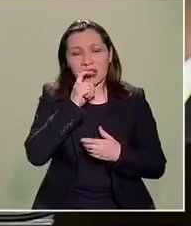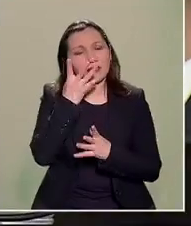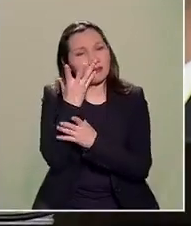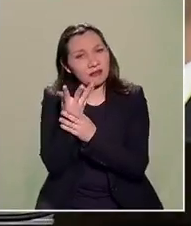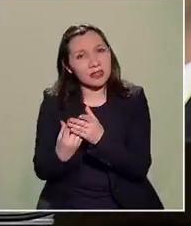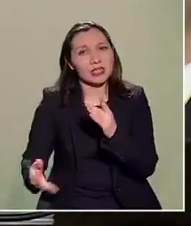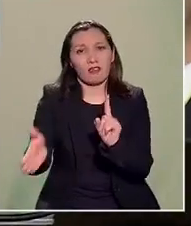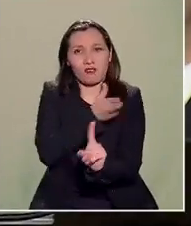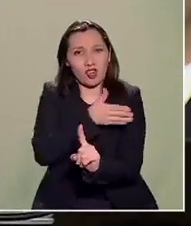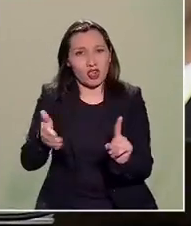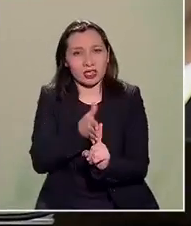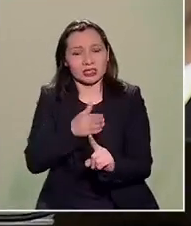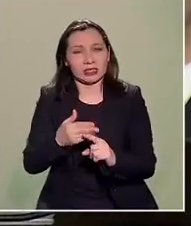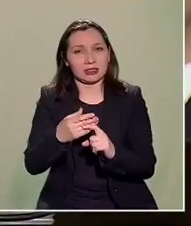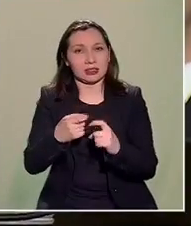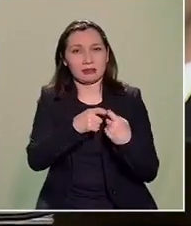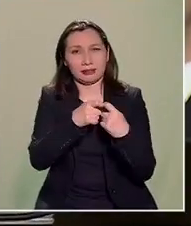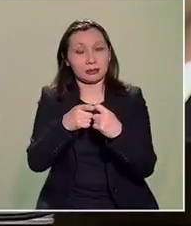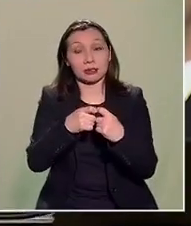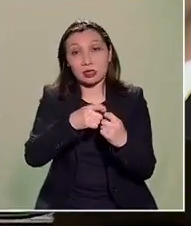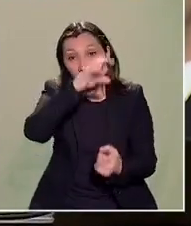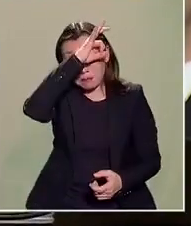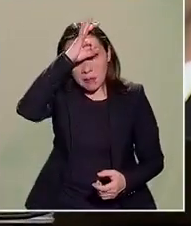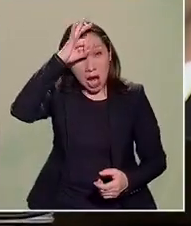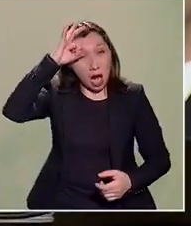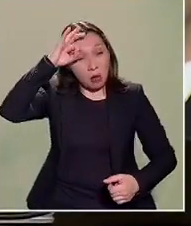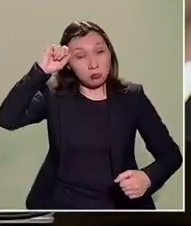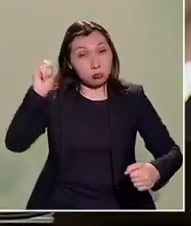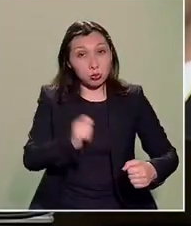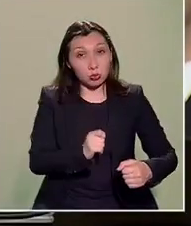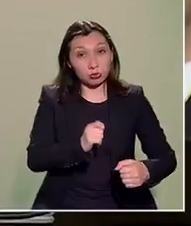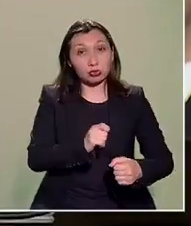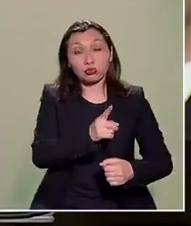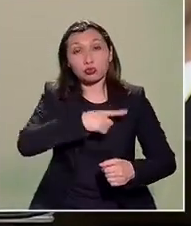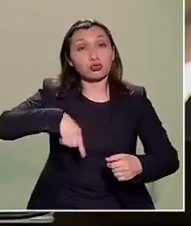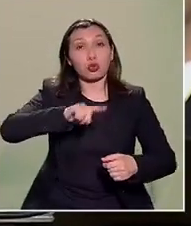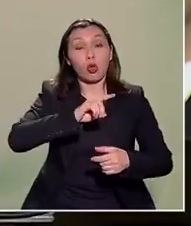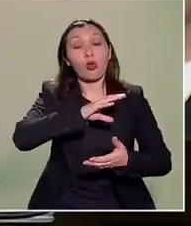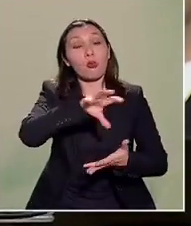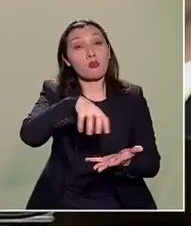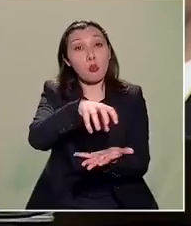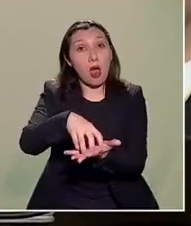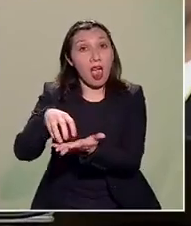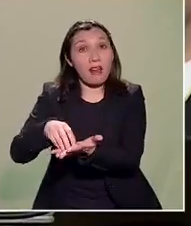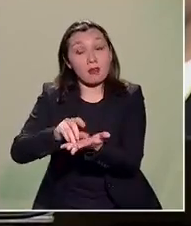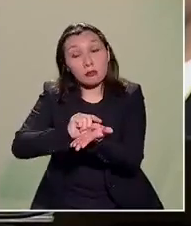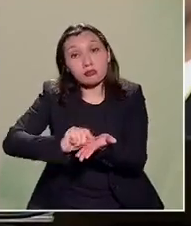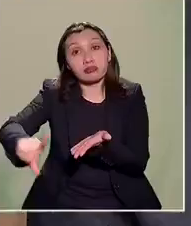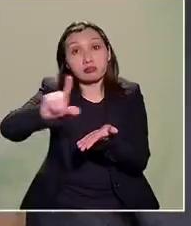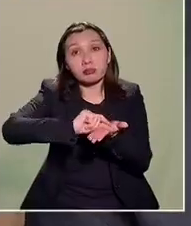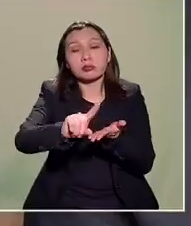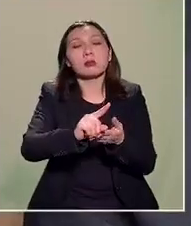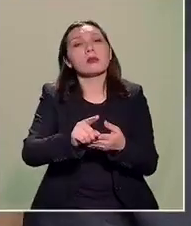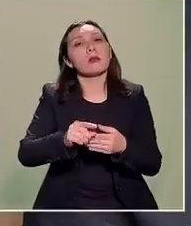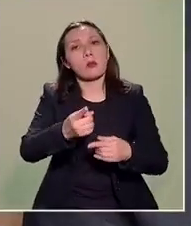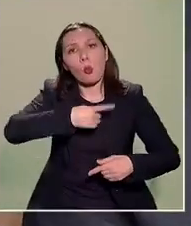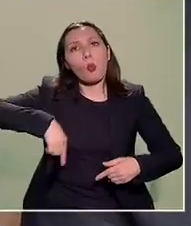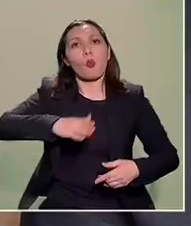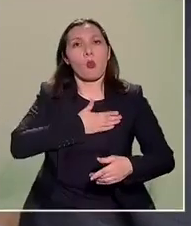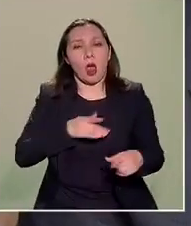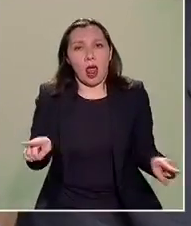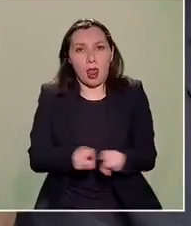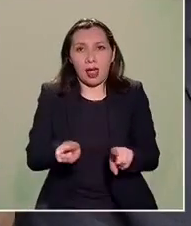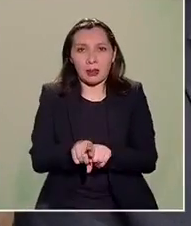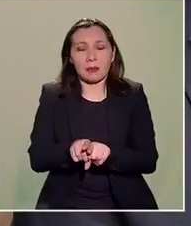violencia los mapuches como todos los pueblos originarios son nuestros hermanos